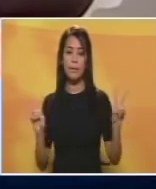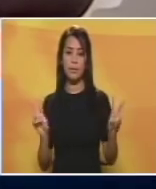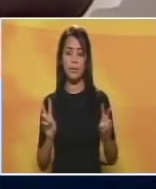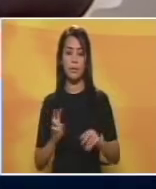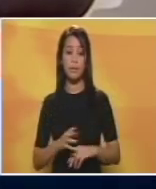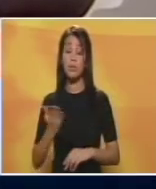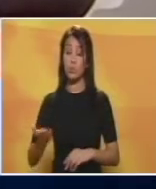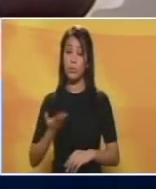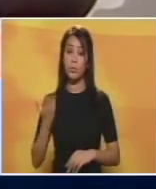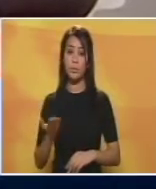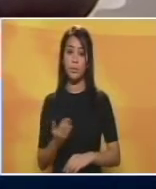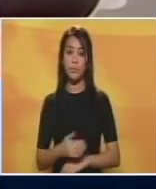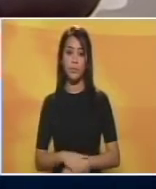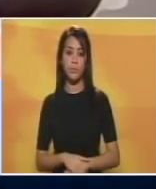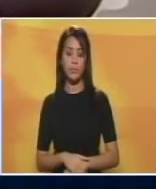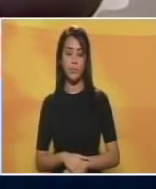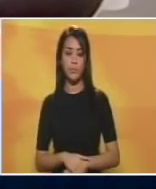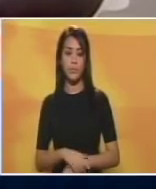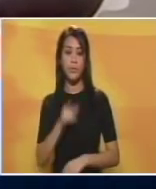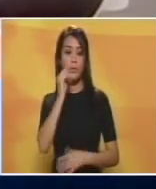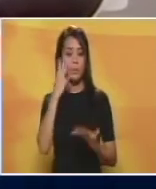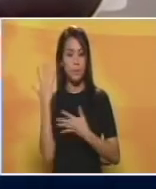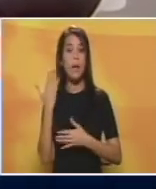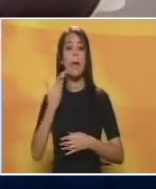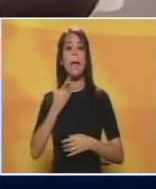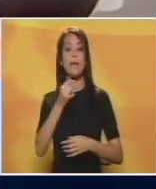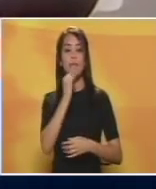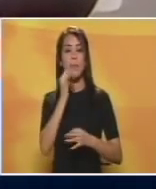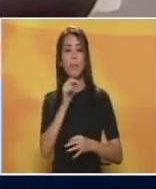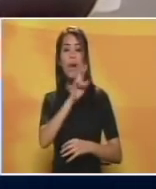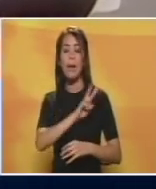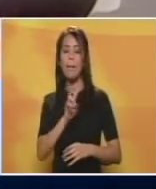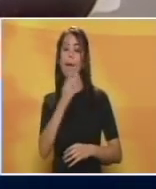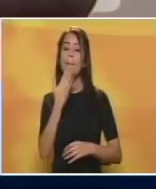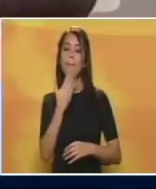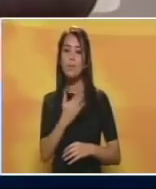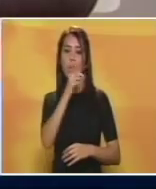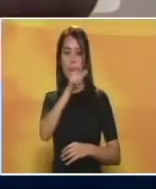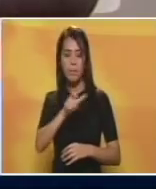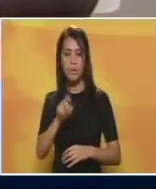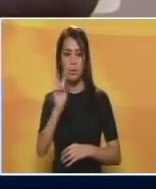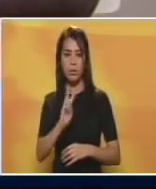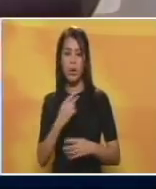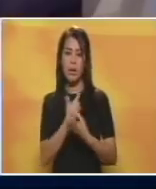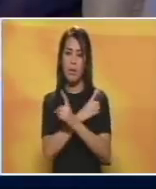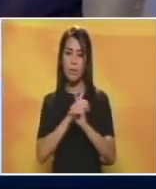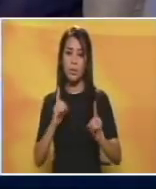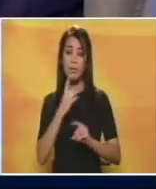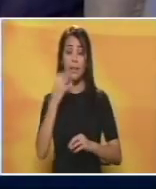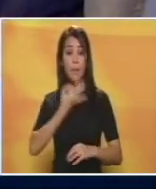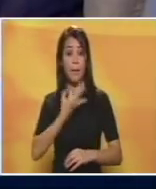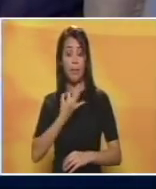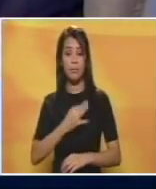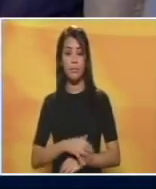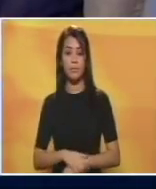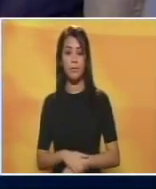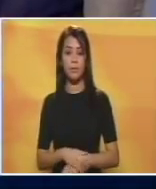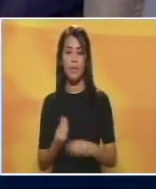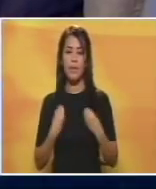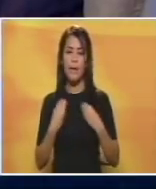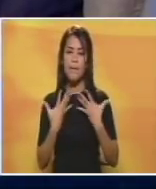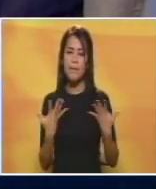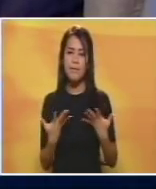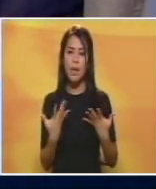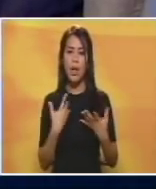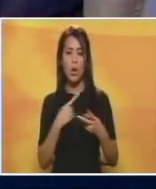y eso es importante. Zapatero exhortó a los venezolanos a la construcción de la democracia a través de la verdad. Casi nada en la vida es de un